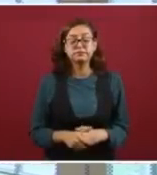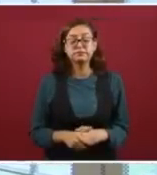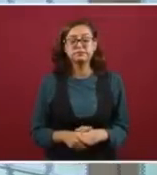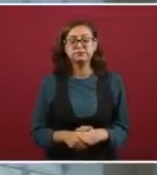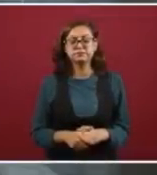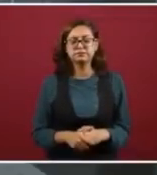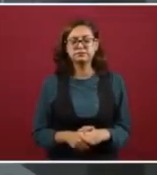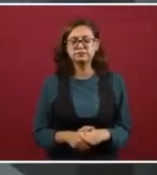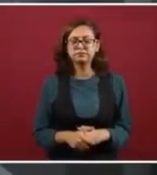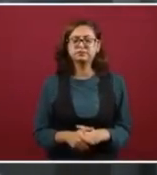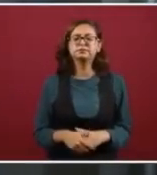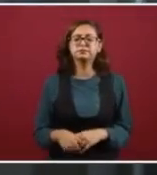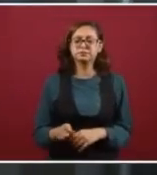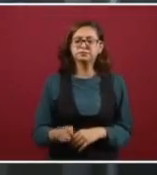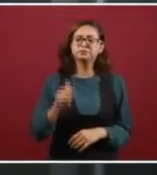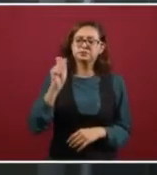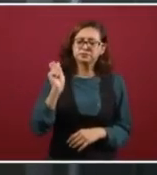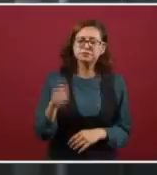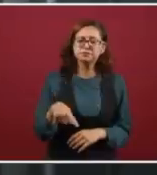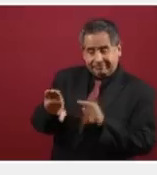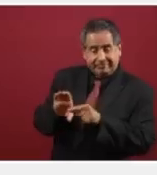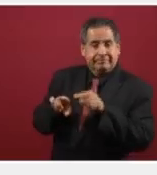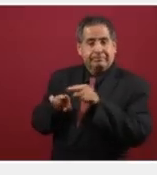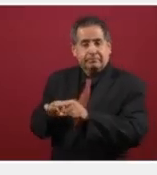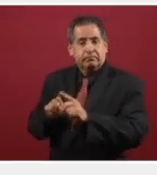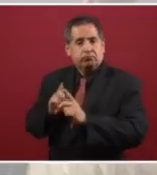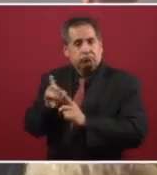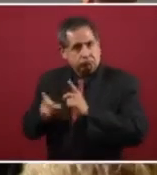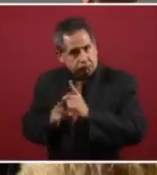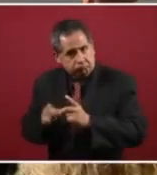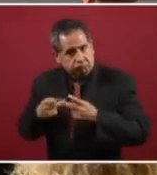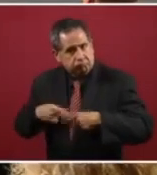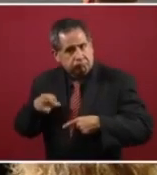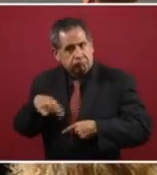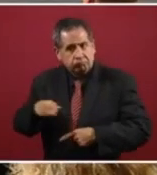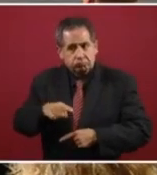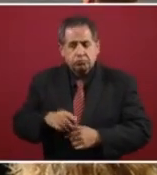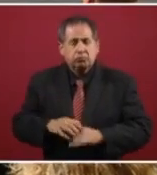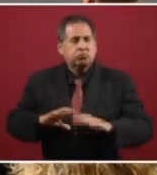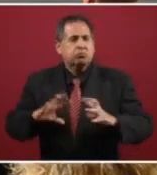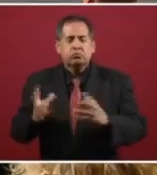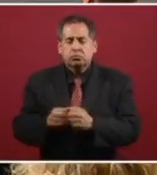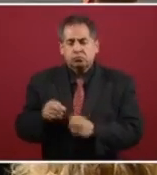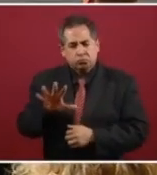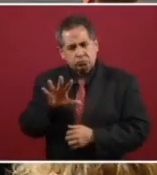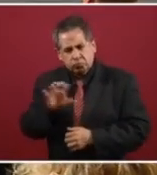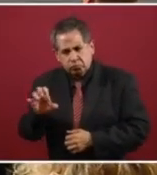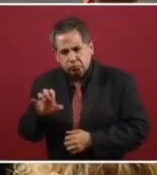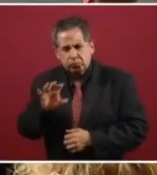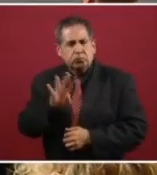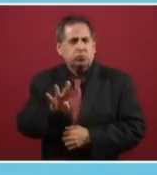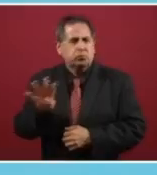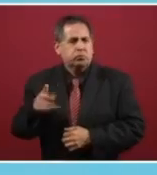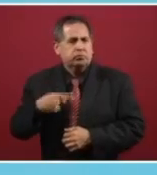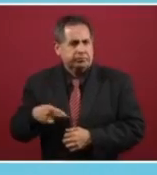para los deportistas, que son 544.